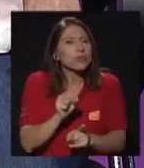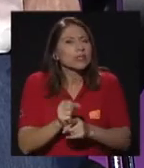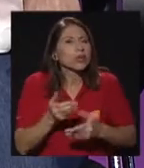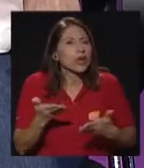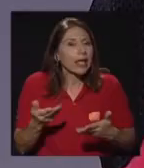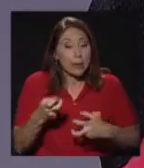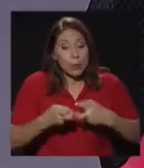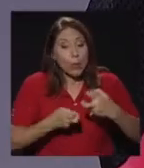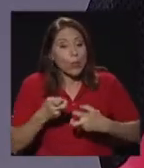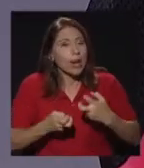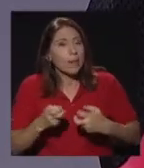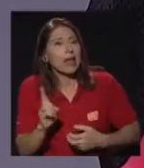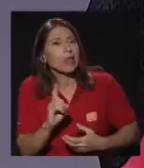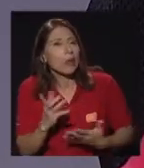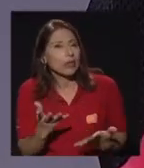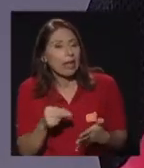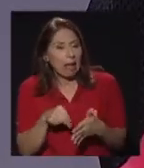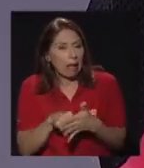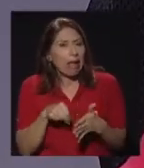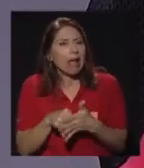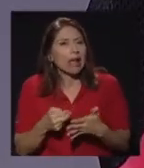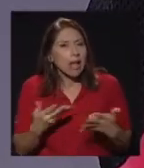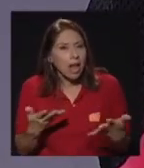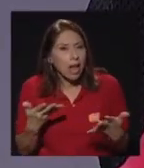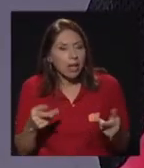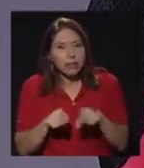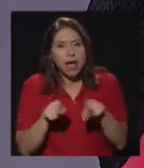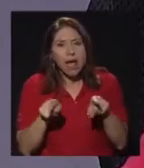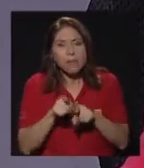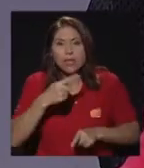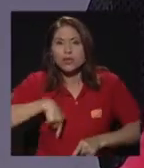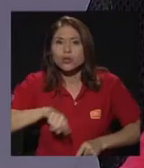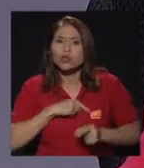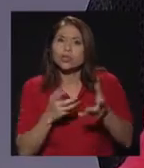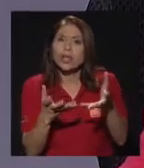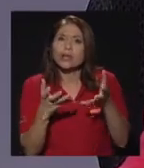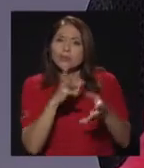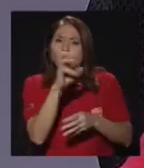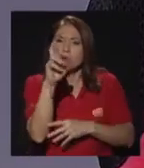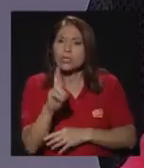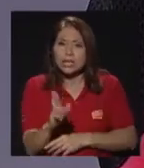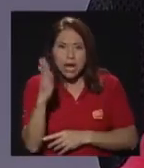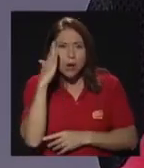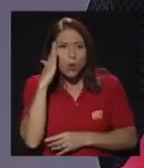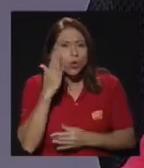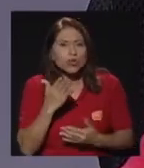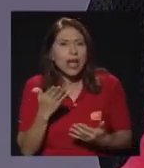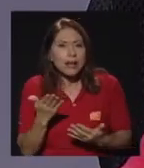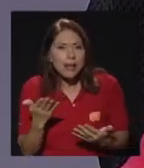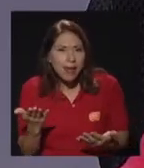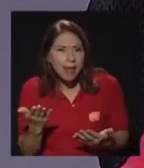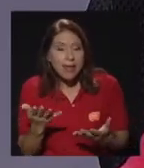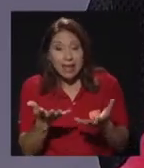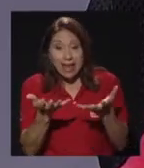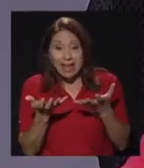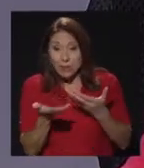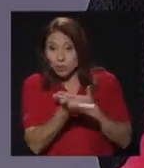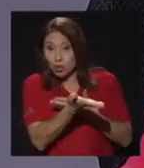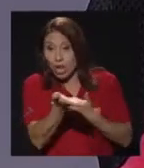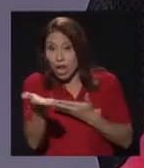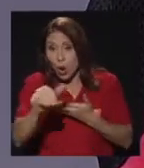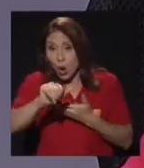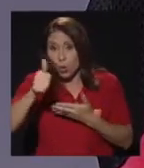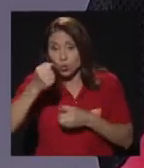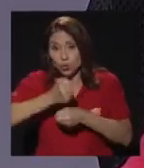nos chime el zapato, pero además qué es lo que queremos que Costa Rica conozca, qué es lo que queremos que los demás trabajadores